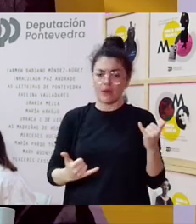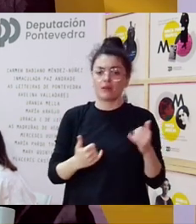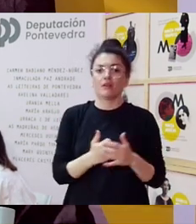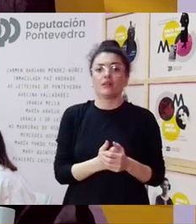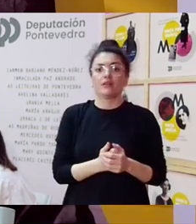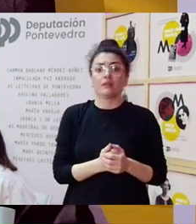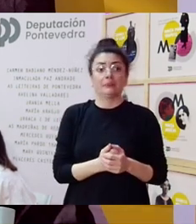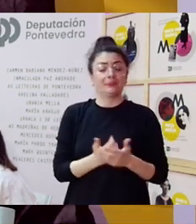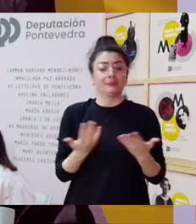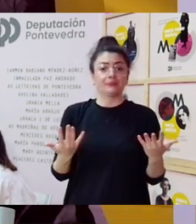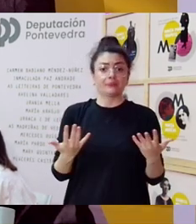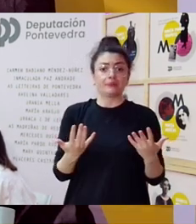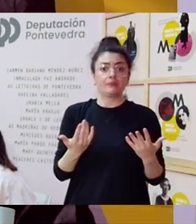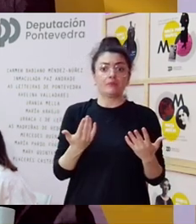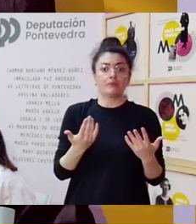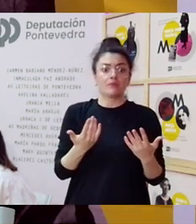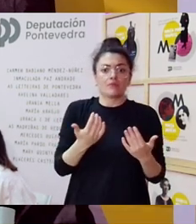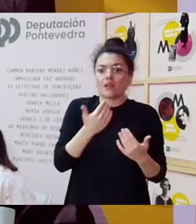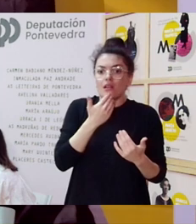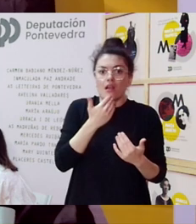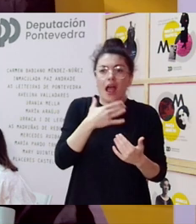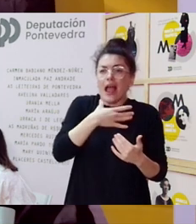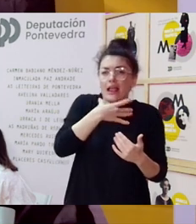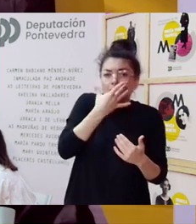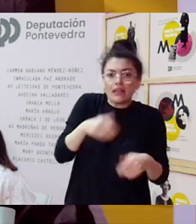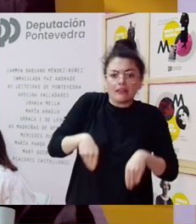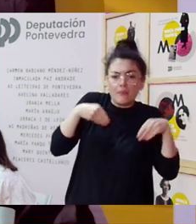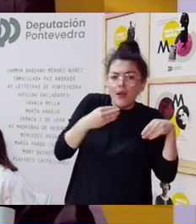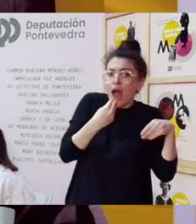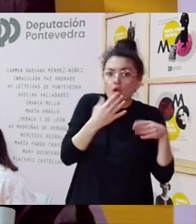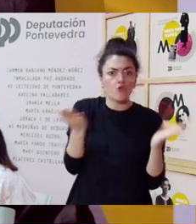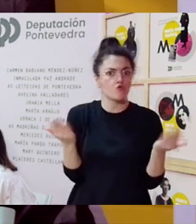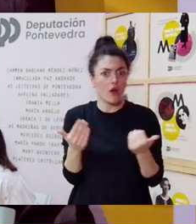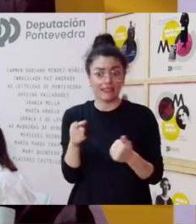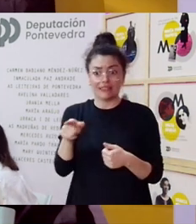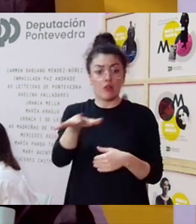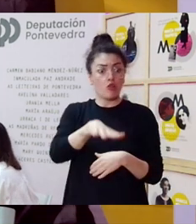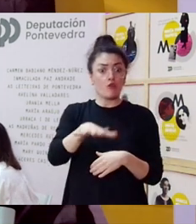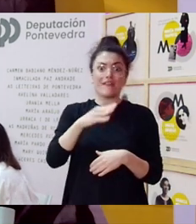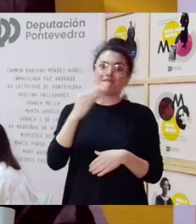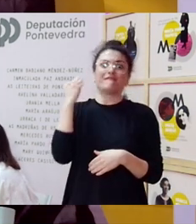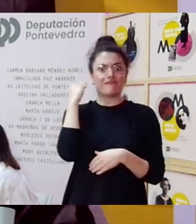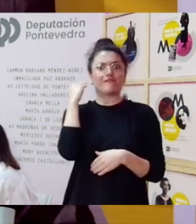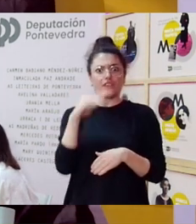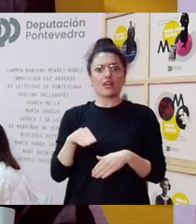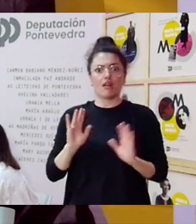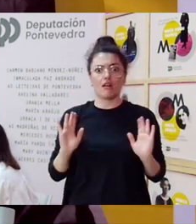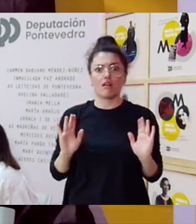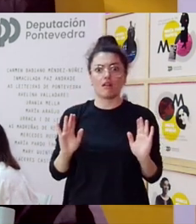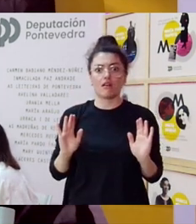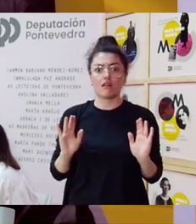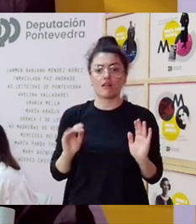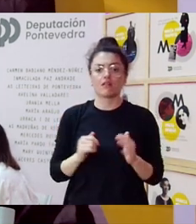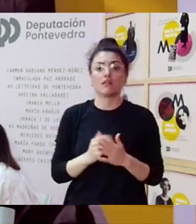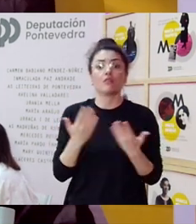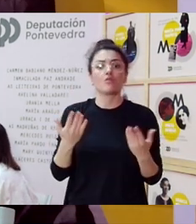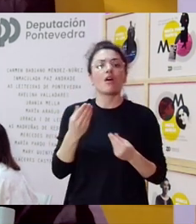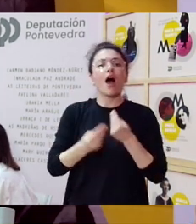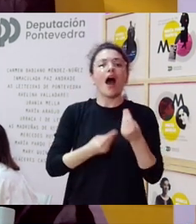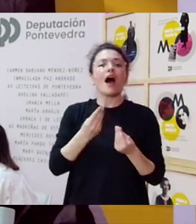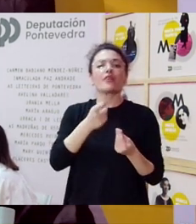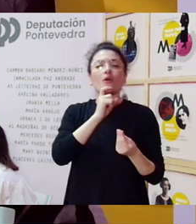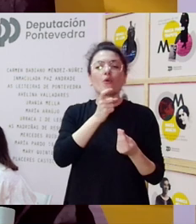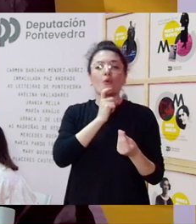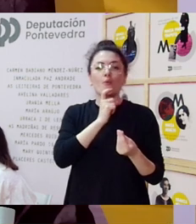e non tiñan con que quentarse, é moi fría esa zona. Entonces facían